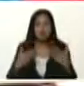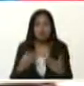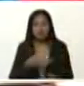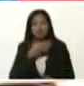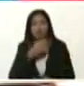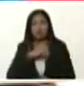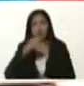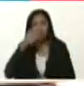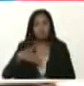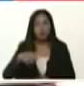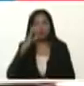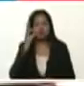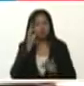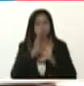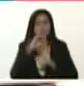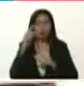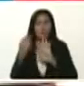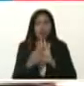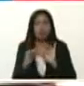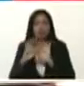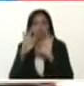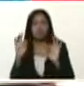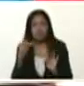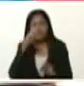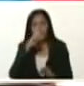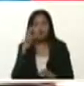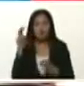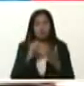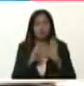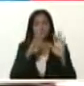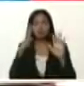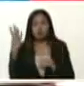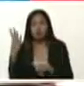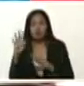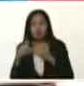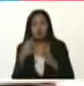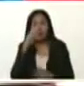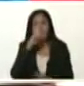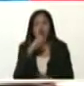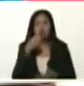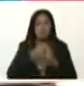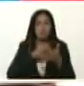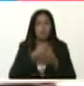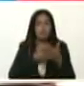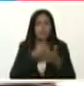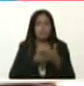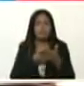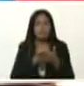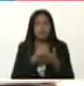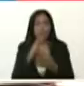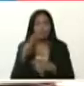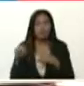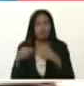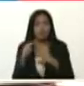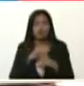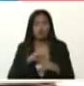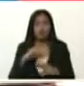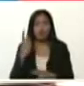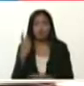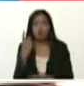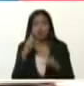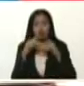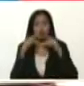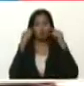pueblo. Tengo una fe total. El año 2019 ha sido un año de batalla, pero nunca nos ha faltado una